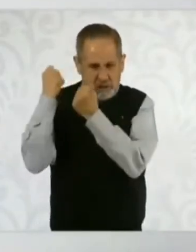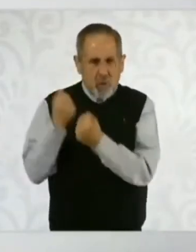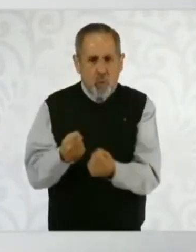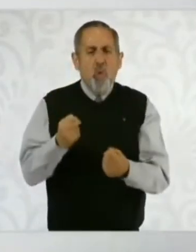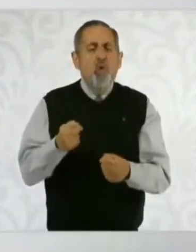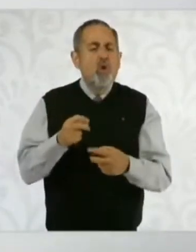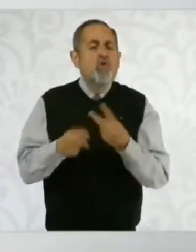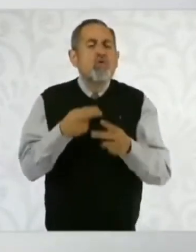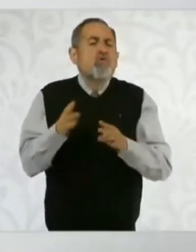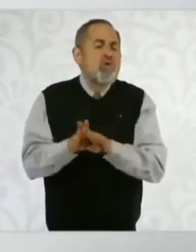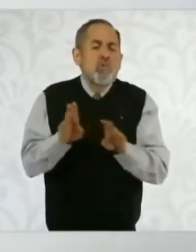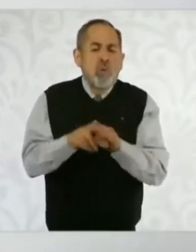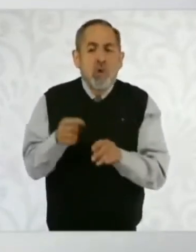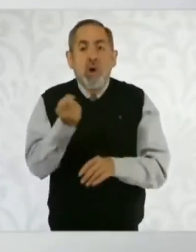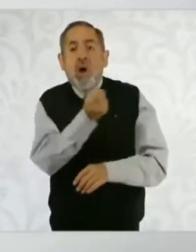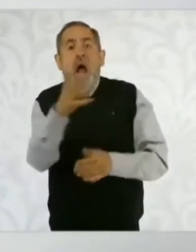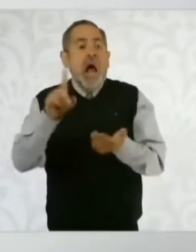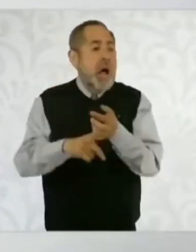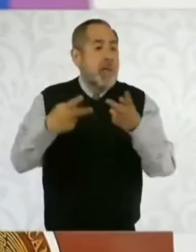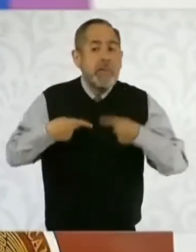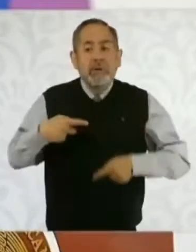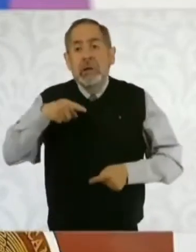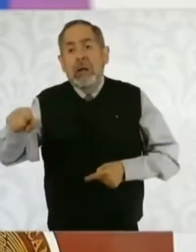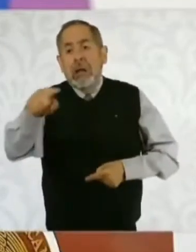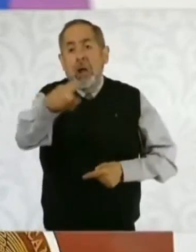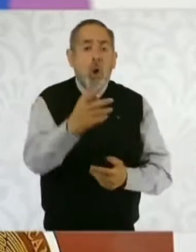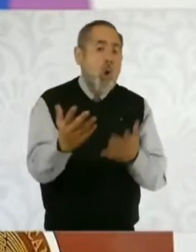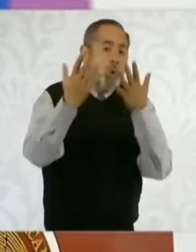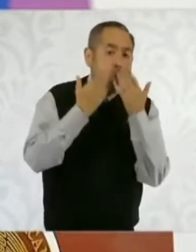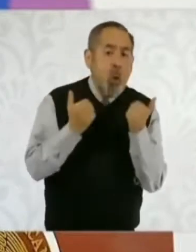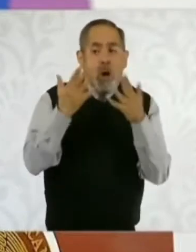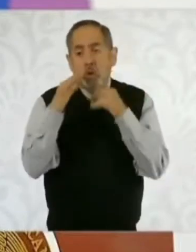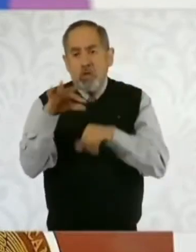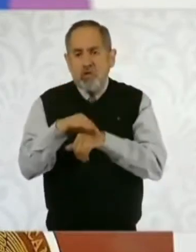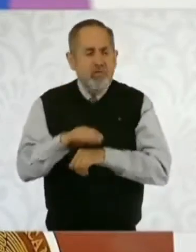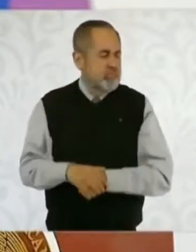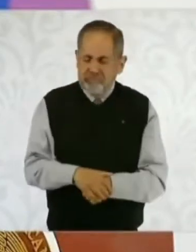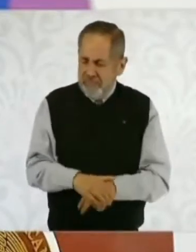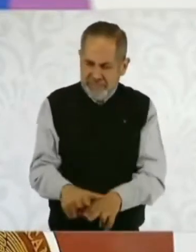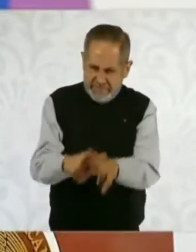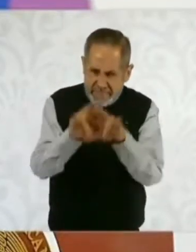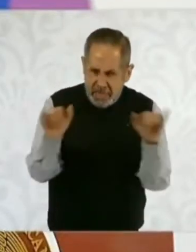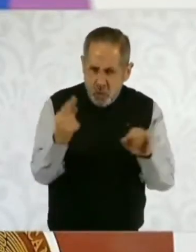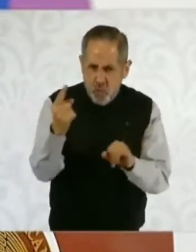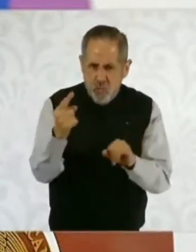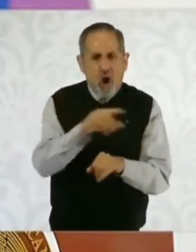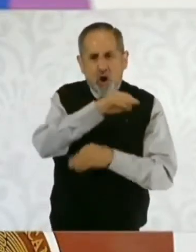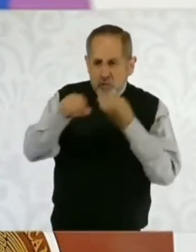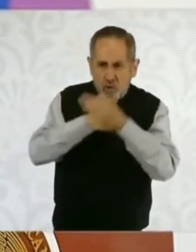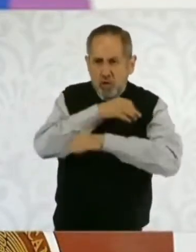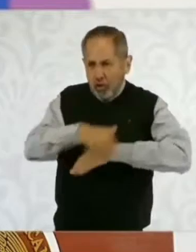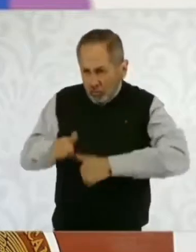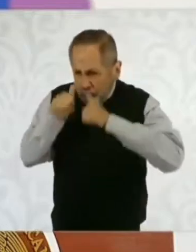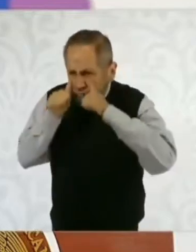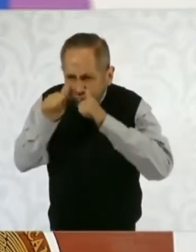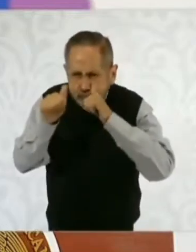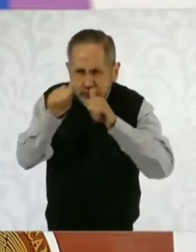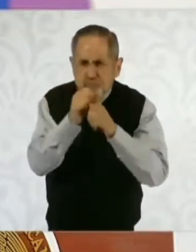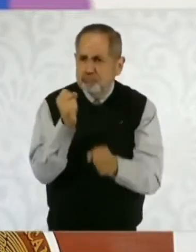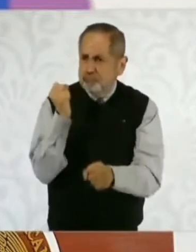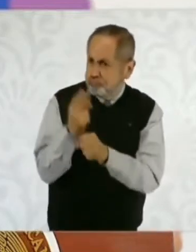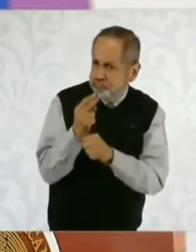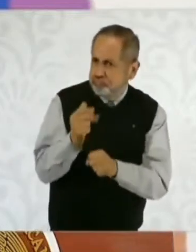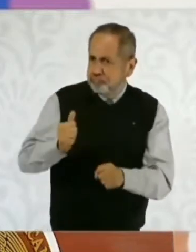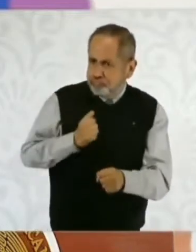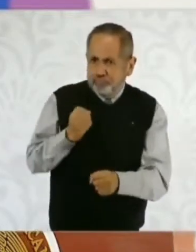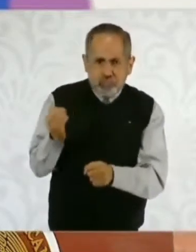garantizar que ninguna persona en nuestro país quede sin acceso a servicios públicos de salud de forma oportuna